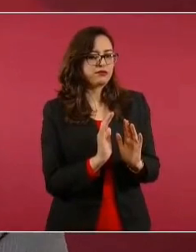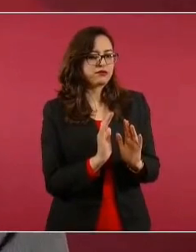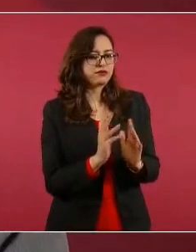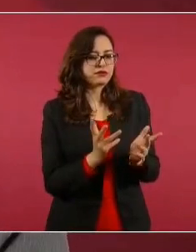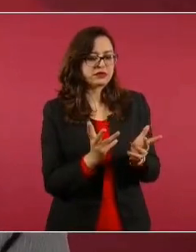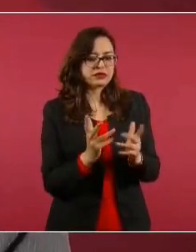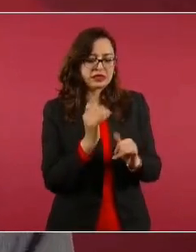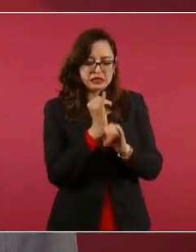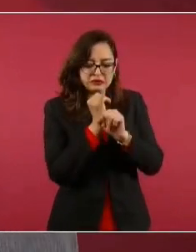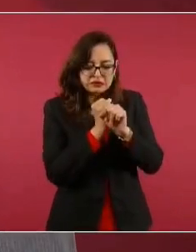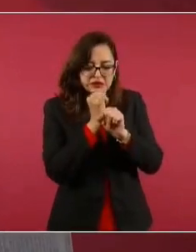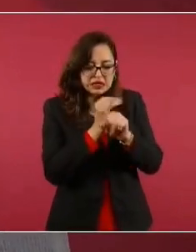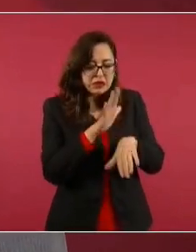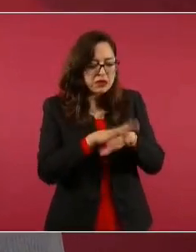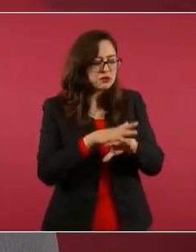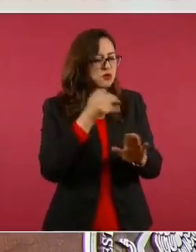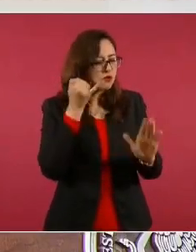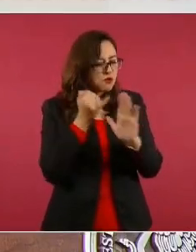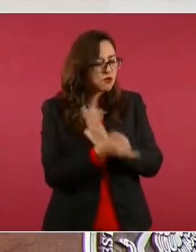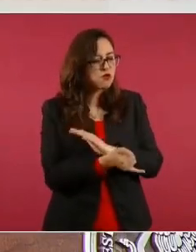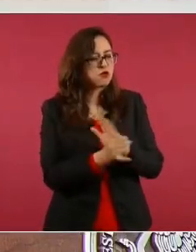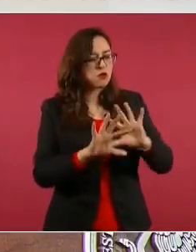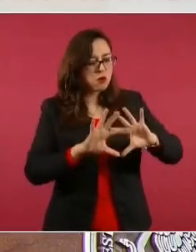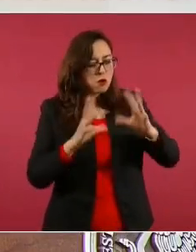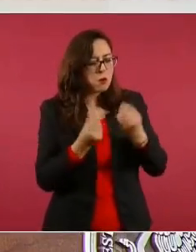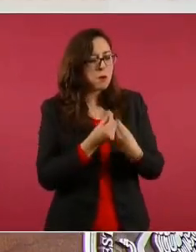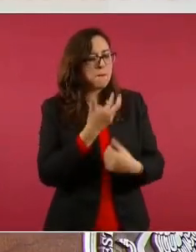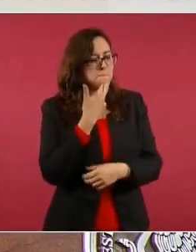consolidar mejor. Le digo,